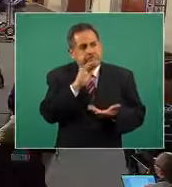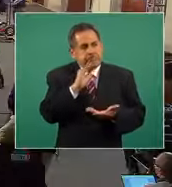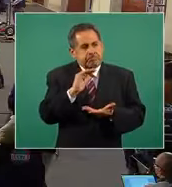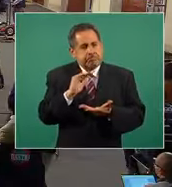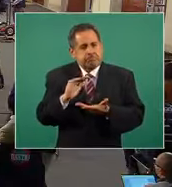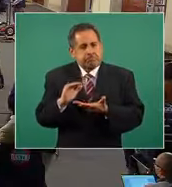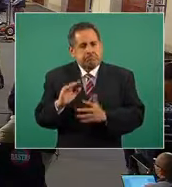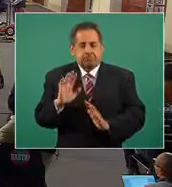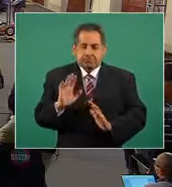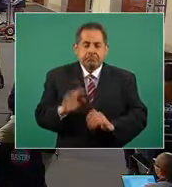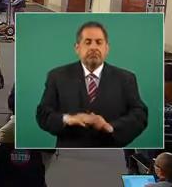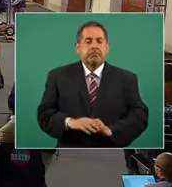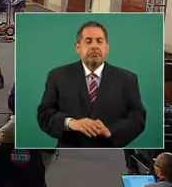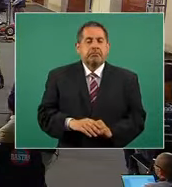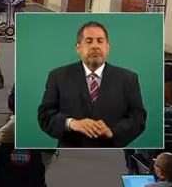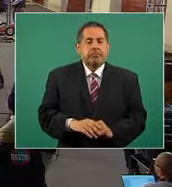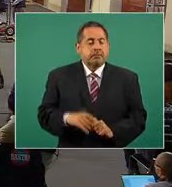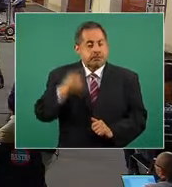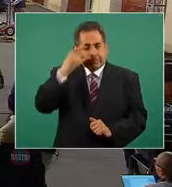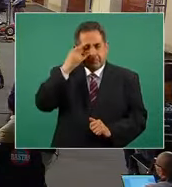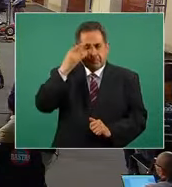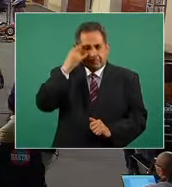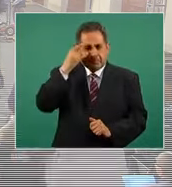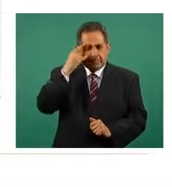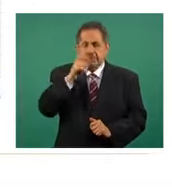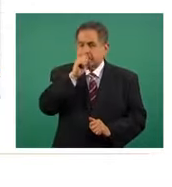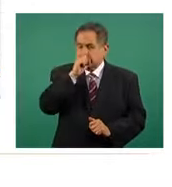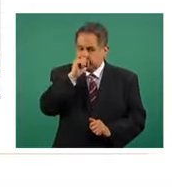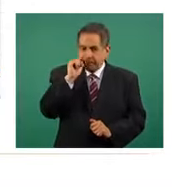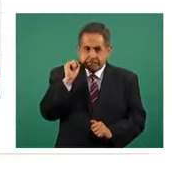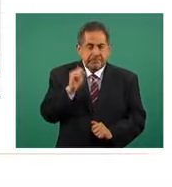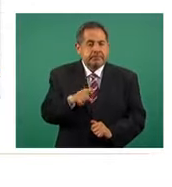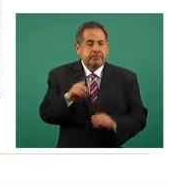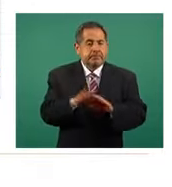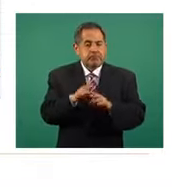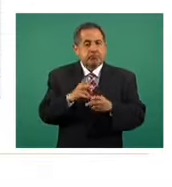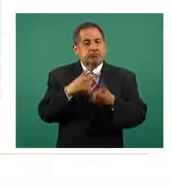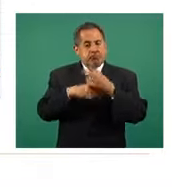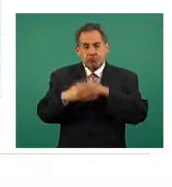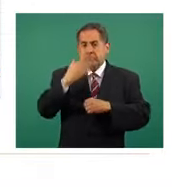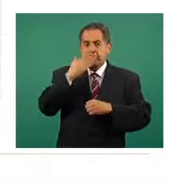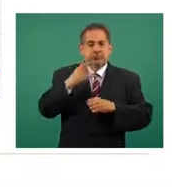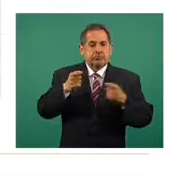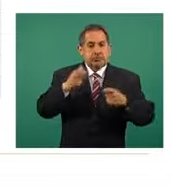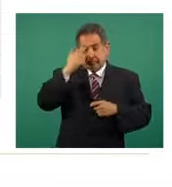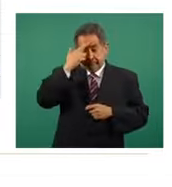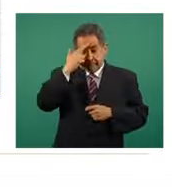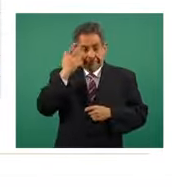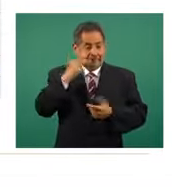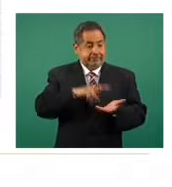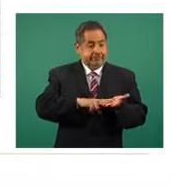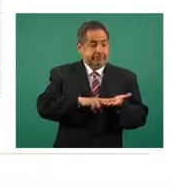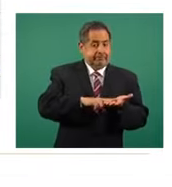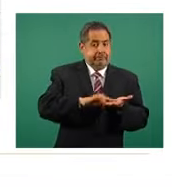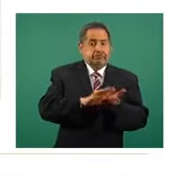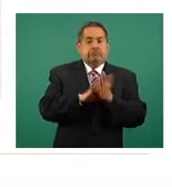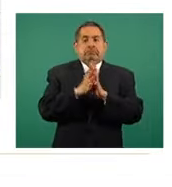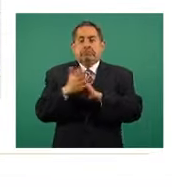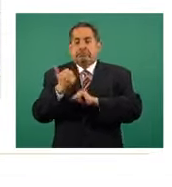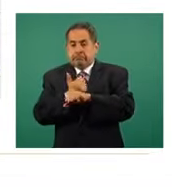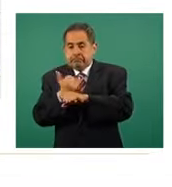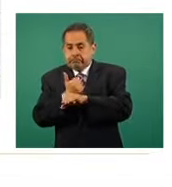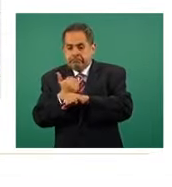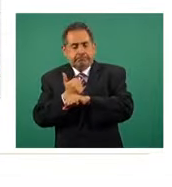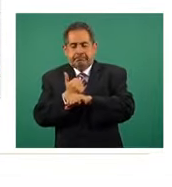La siguiente. Campeche está recuperando su tendencia de buen control. Recordar que pasó del semáforo verde al semáforo amarillo,